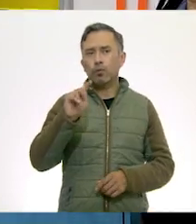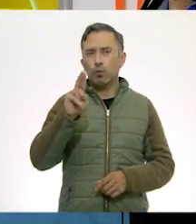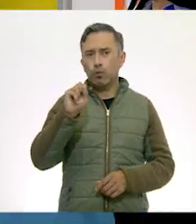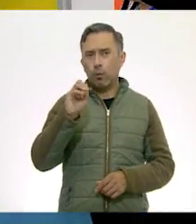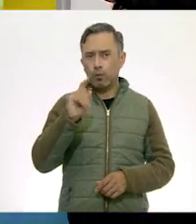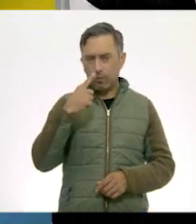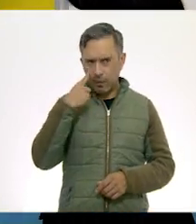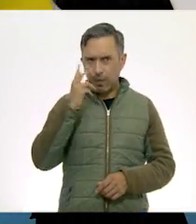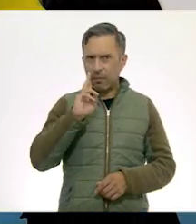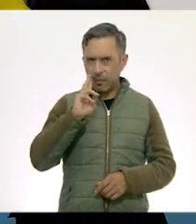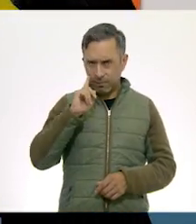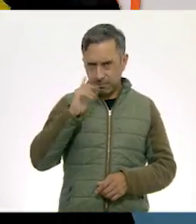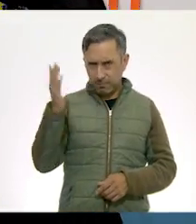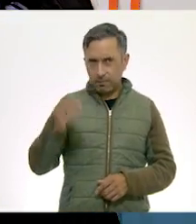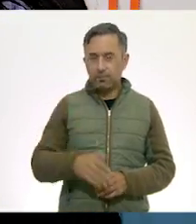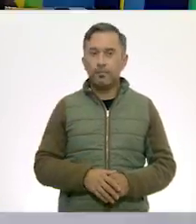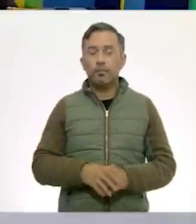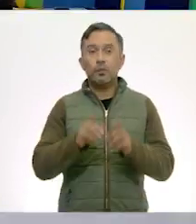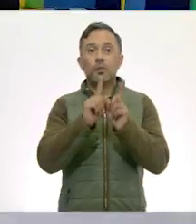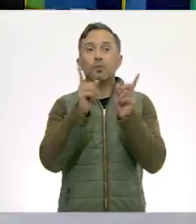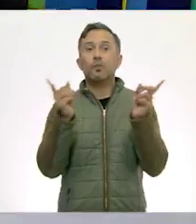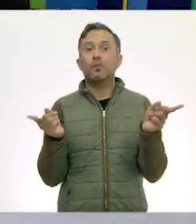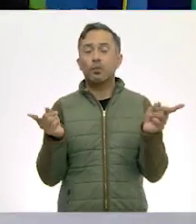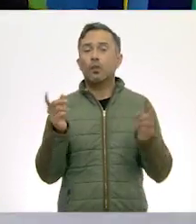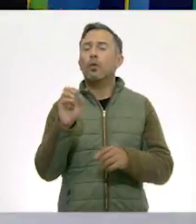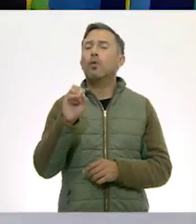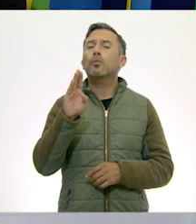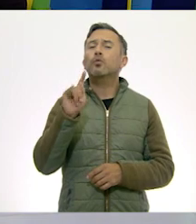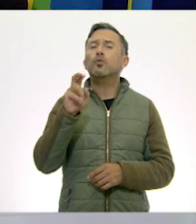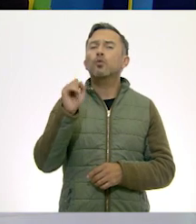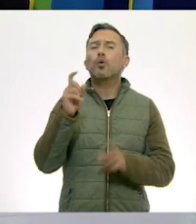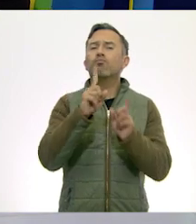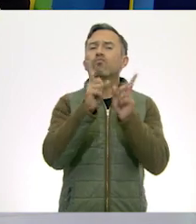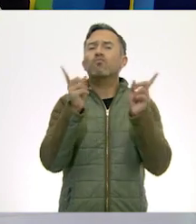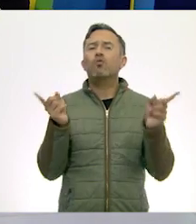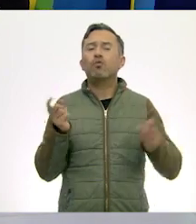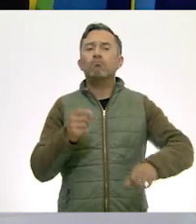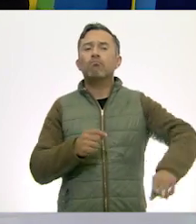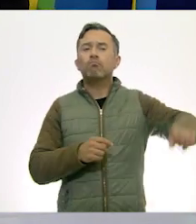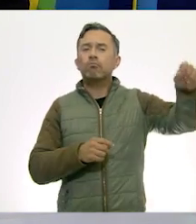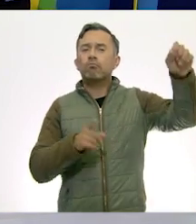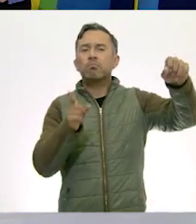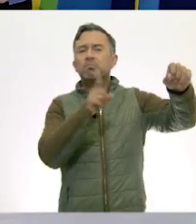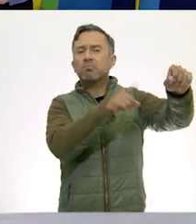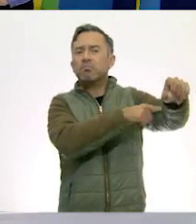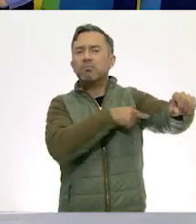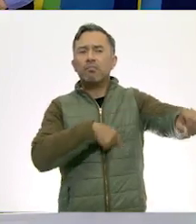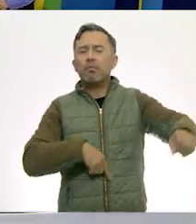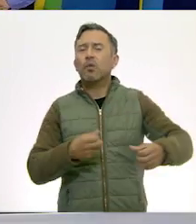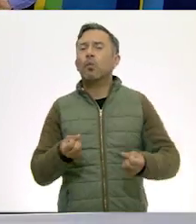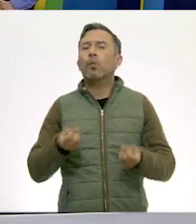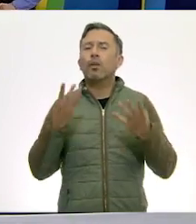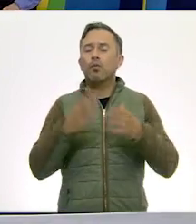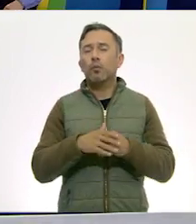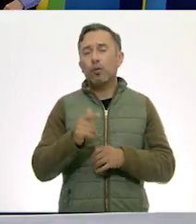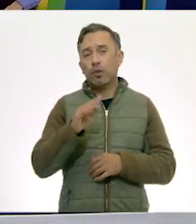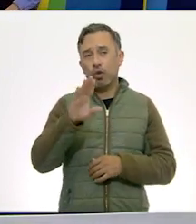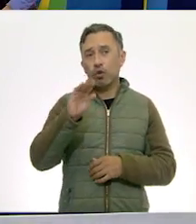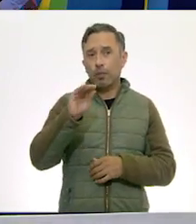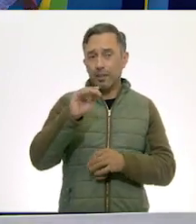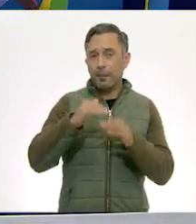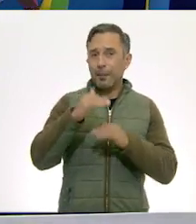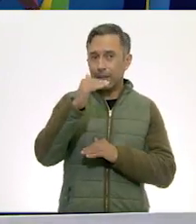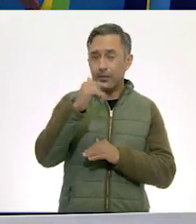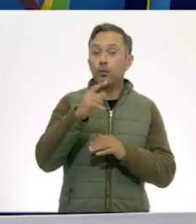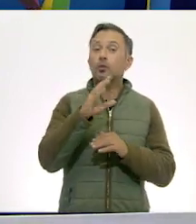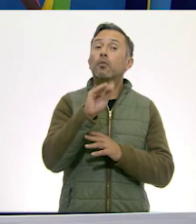ángulo obtuso, ok. El ángulo obtuso, ¿cuánto debe de medir, Ton? Más de 90 grados. ¿Y